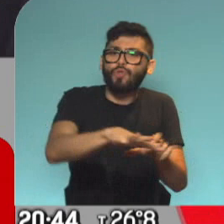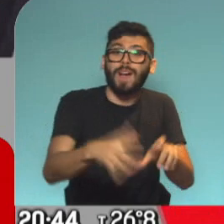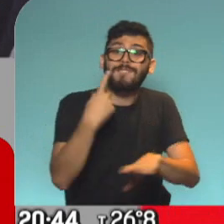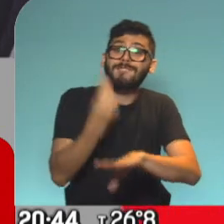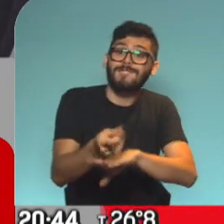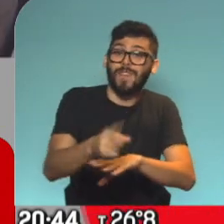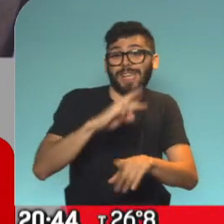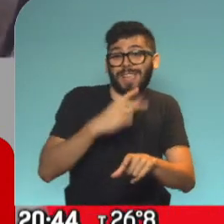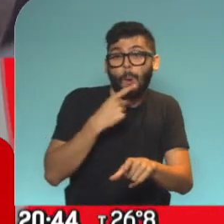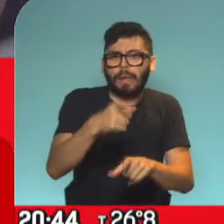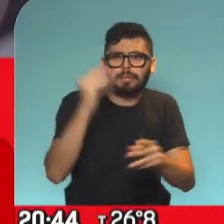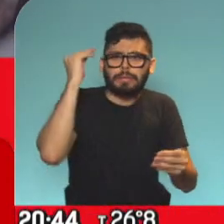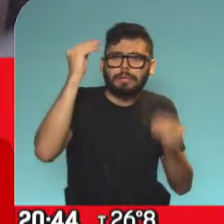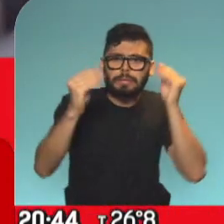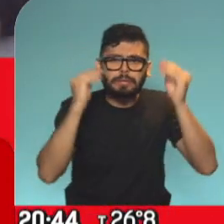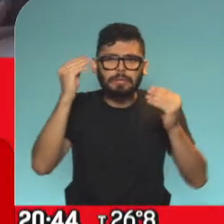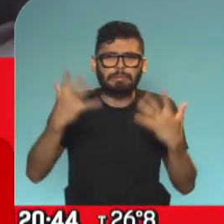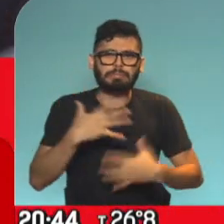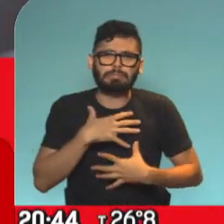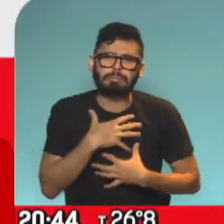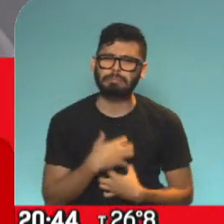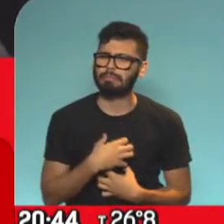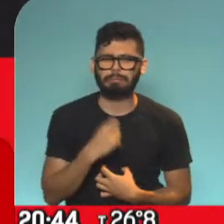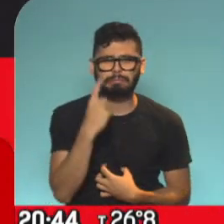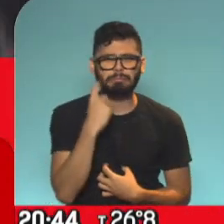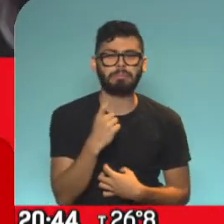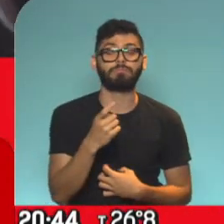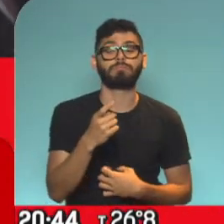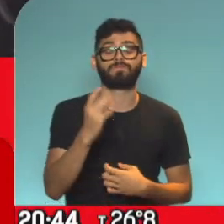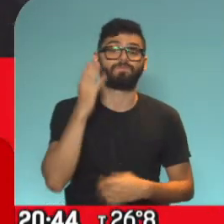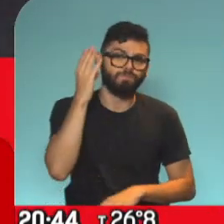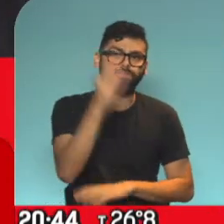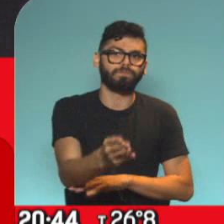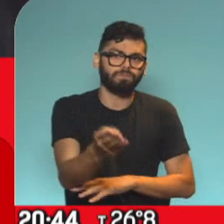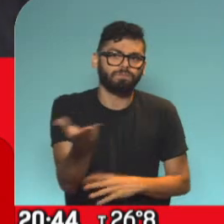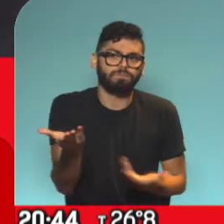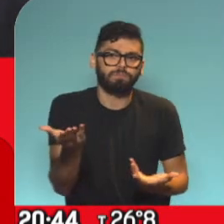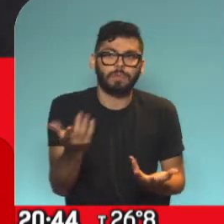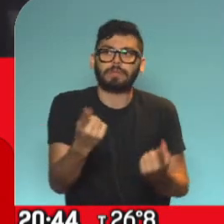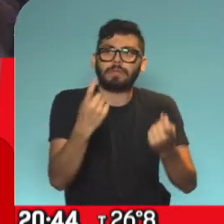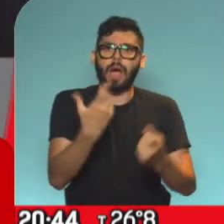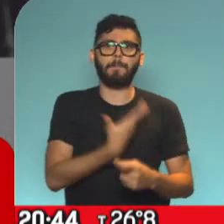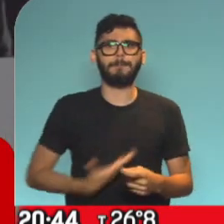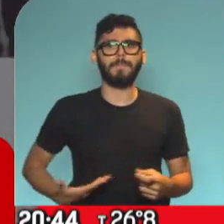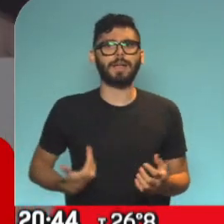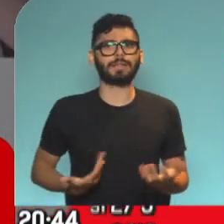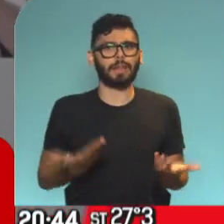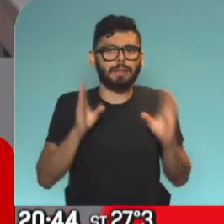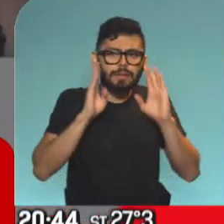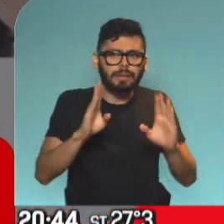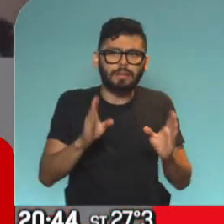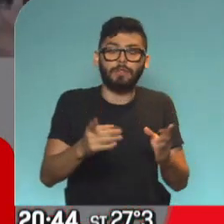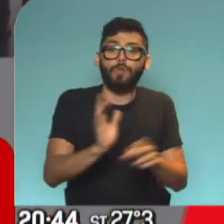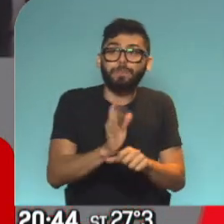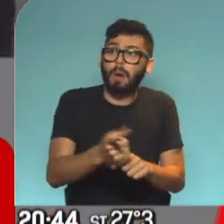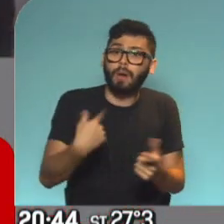estaban con mucha preocupación, con mucha angustia y que necesitaban de la palabra del presidente para saber